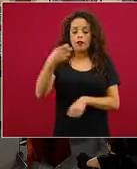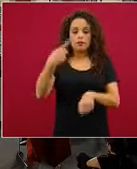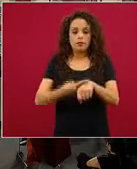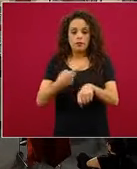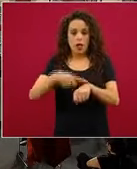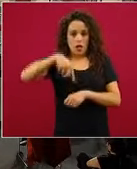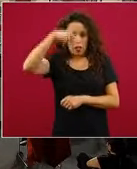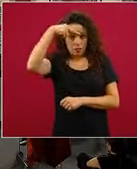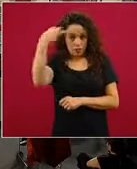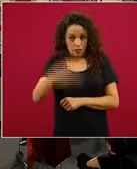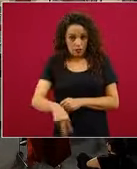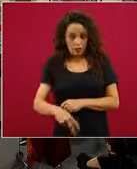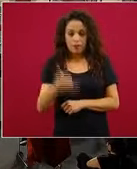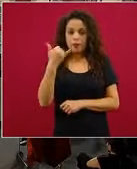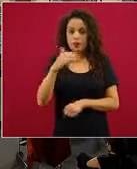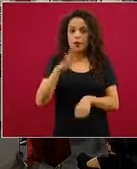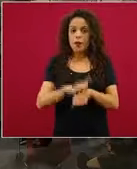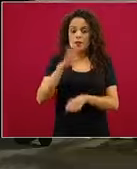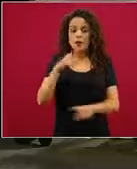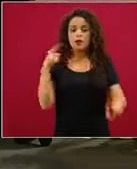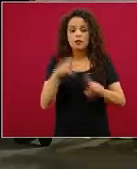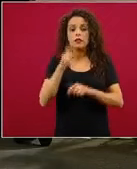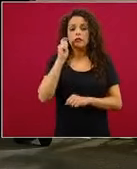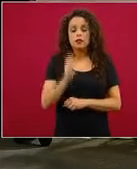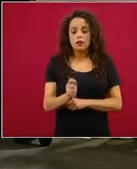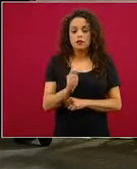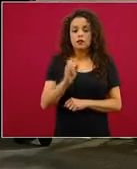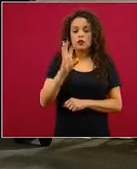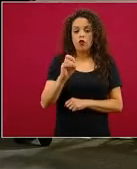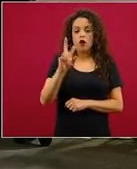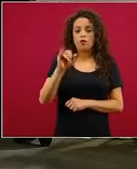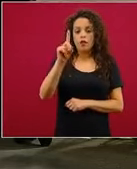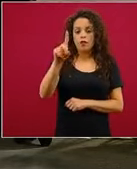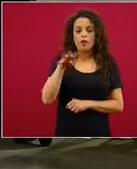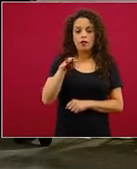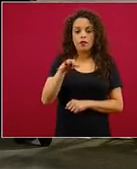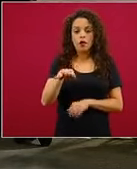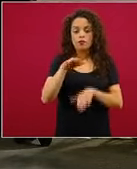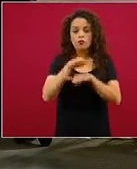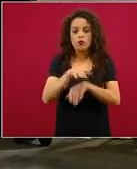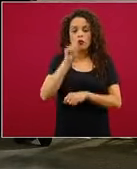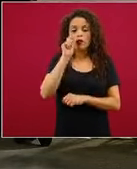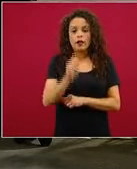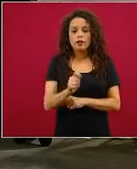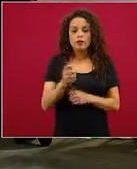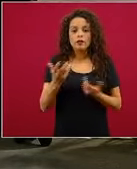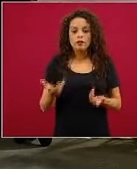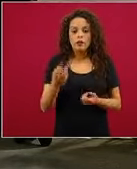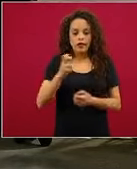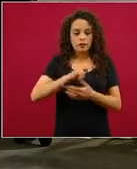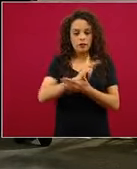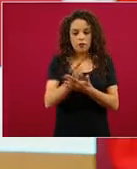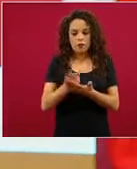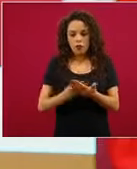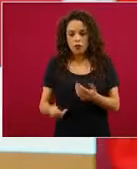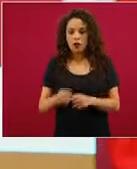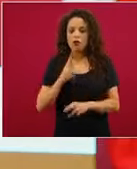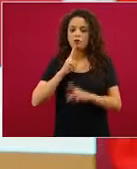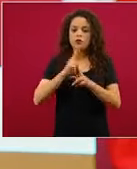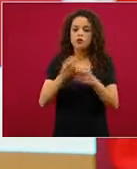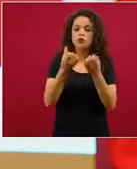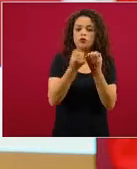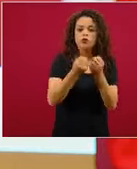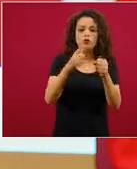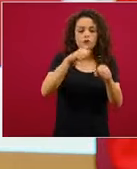particular las implicaciones de COVID-19, de la epidemia, sobre la funcionalidad del programa, sobre la respuesta